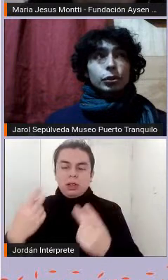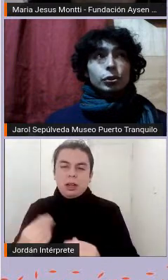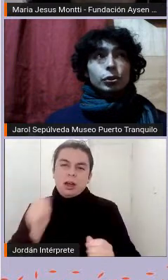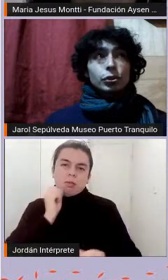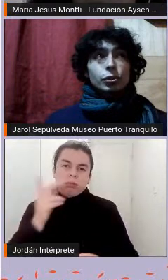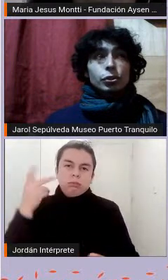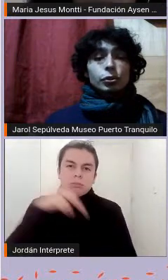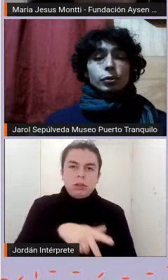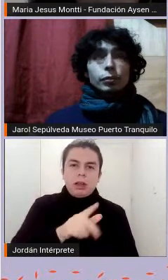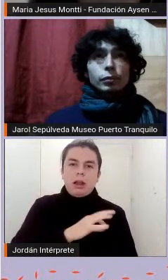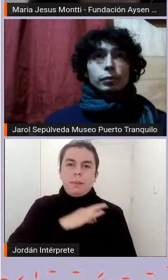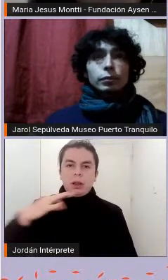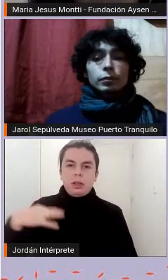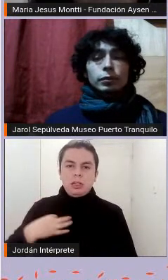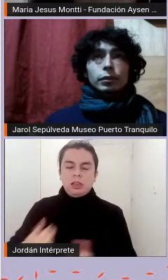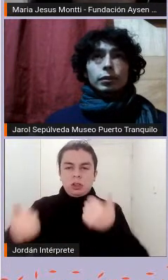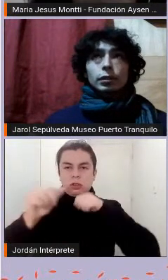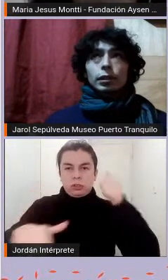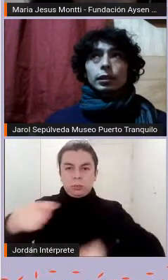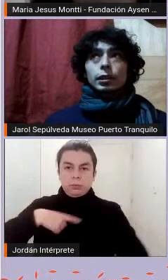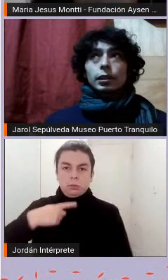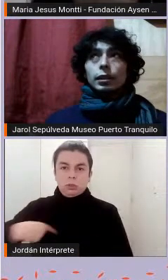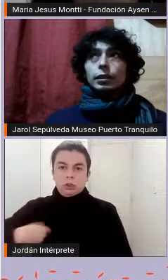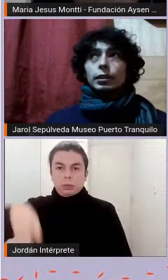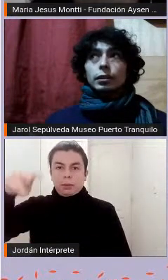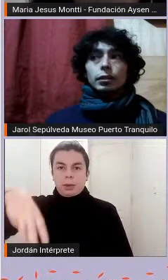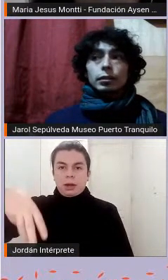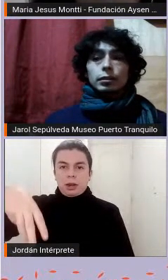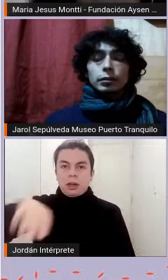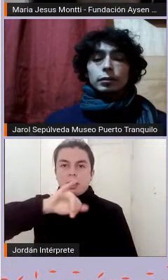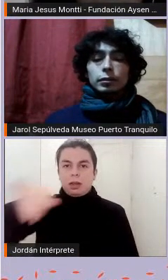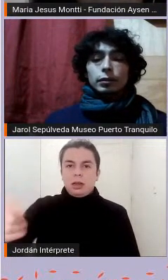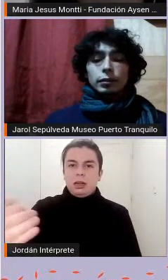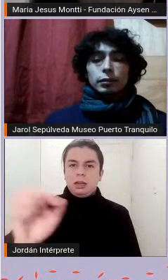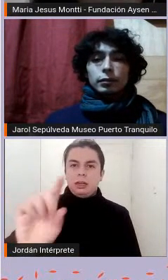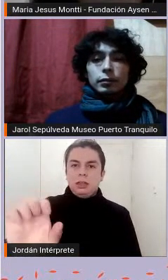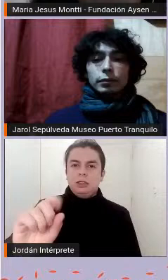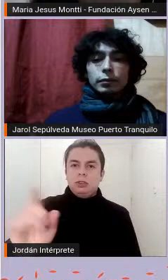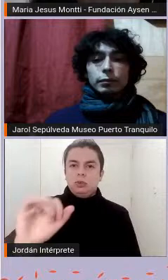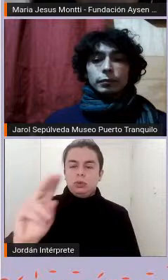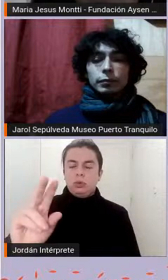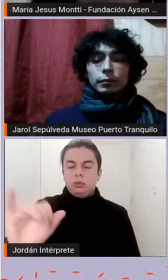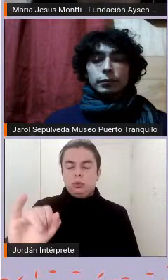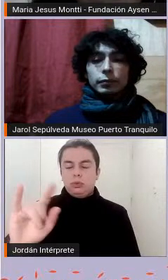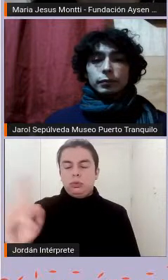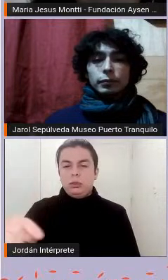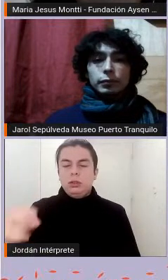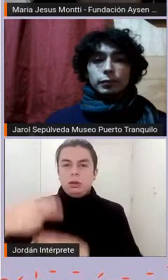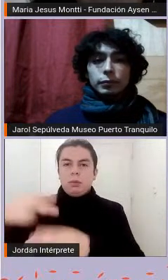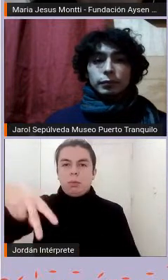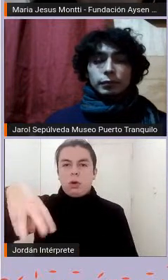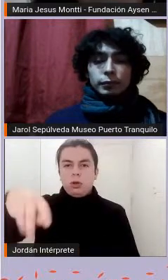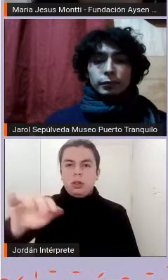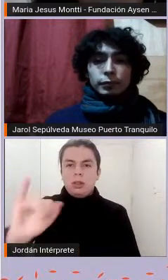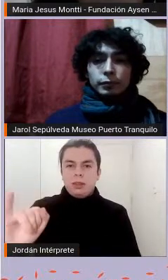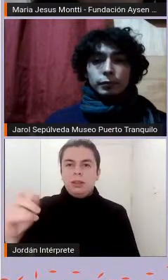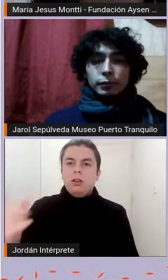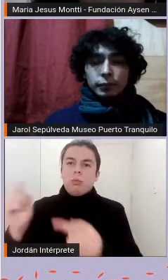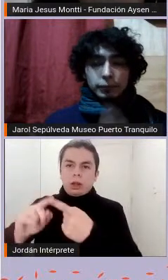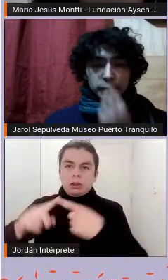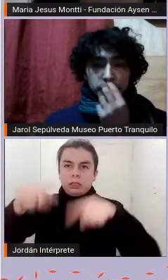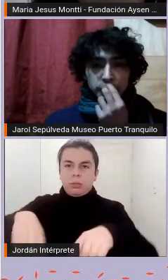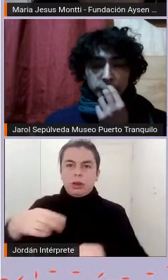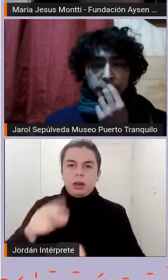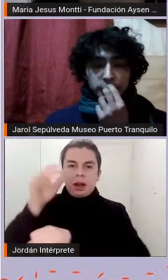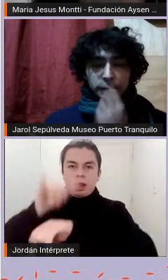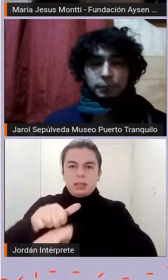Mi nombre es María Jesús Monti, soy integrante de la Fundación Aysén Mira el Mar y junto con Harold Sepúlveda, presidente del Museo de